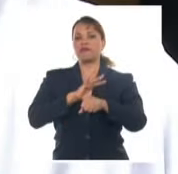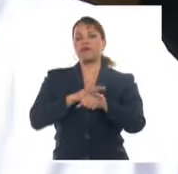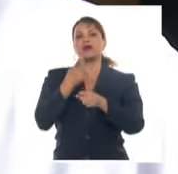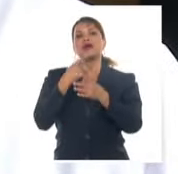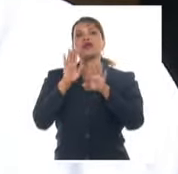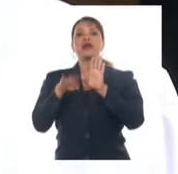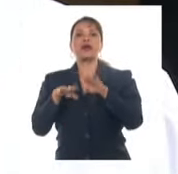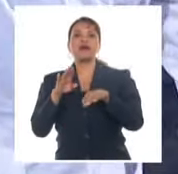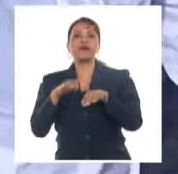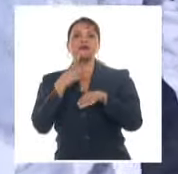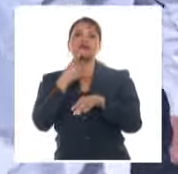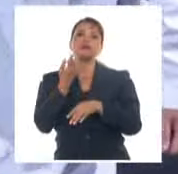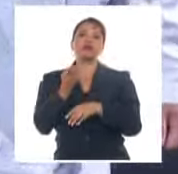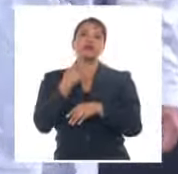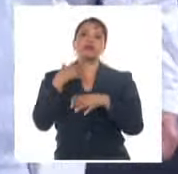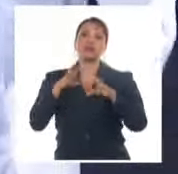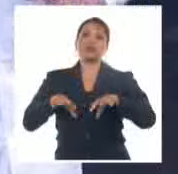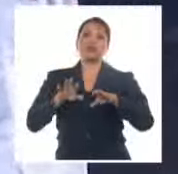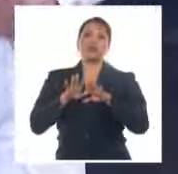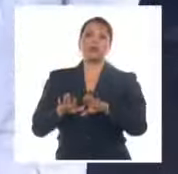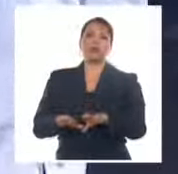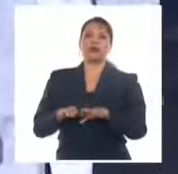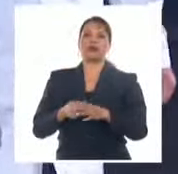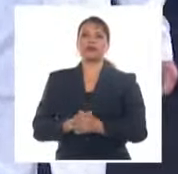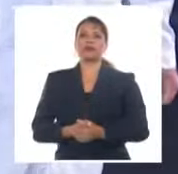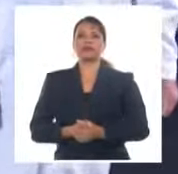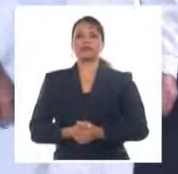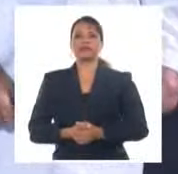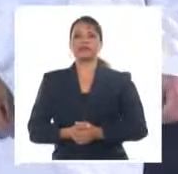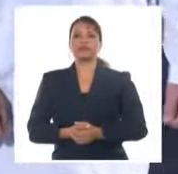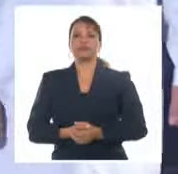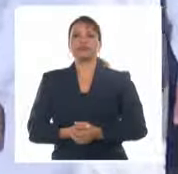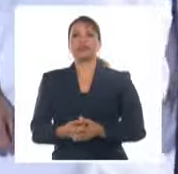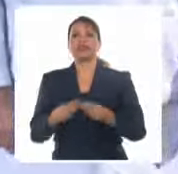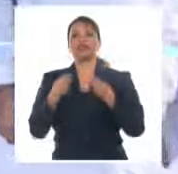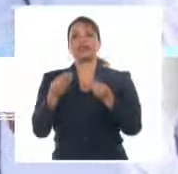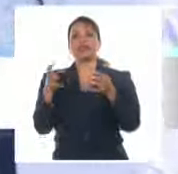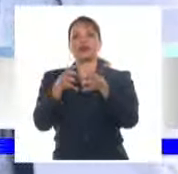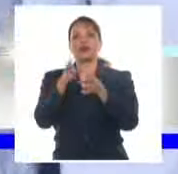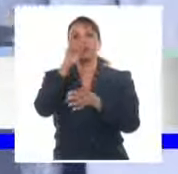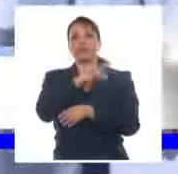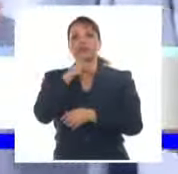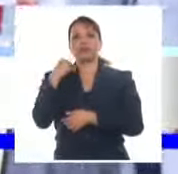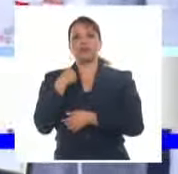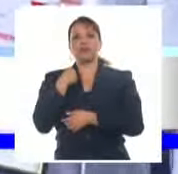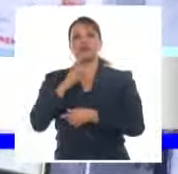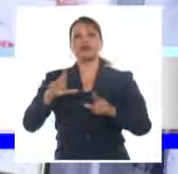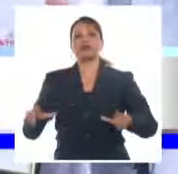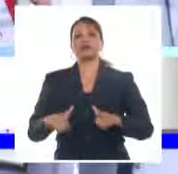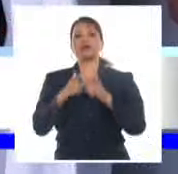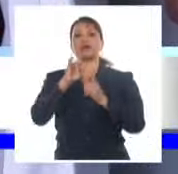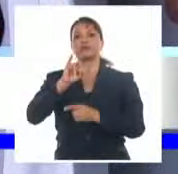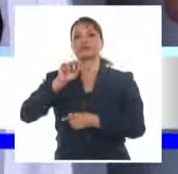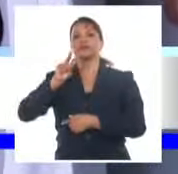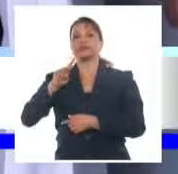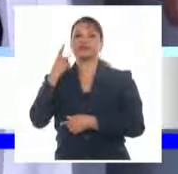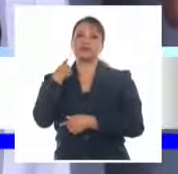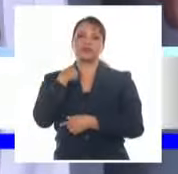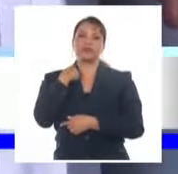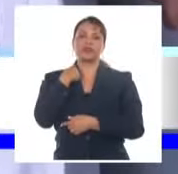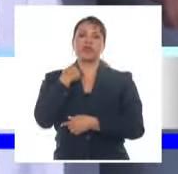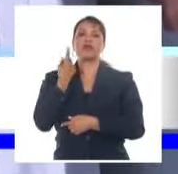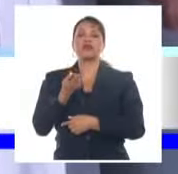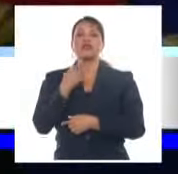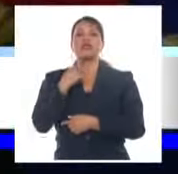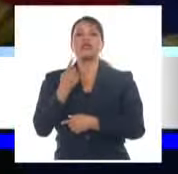quedando libre de gris el reconocimiento se le entregó a su colectivo de autores durante el acto por el 62 aniversario del instituto de